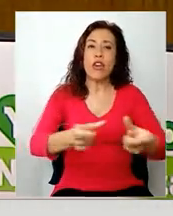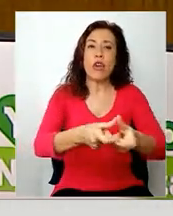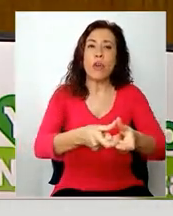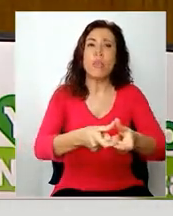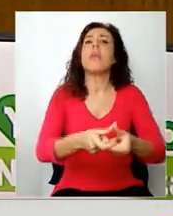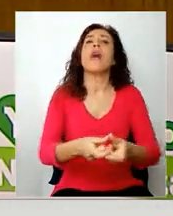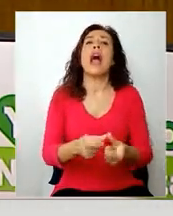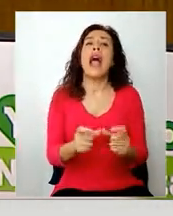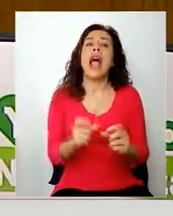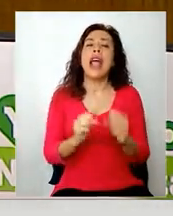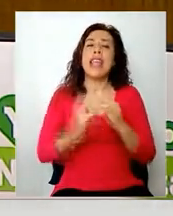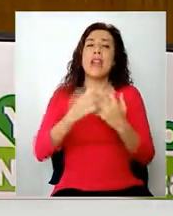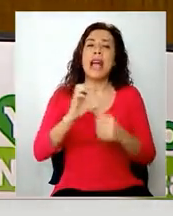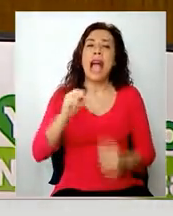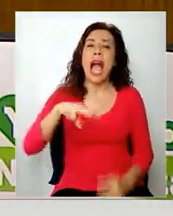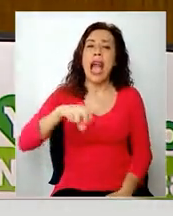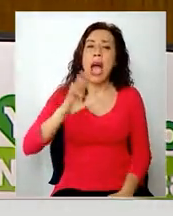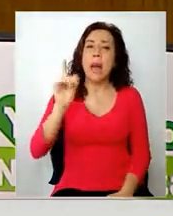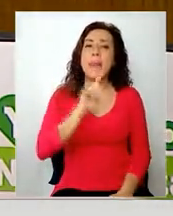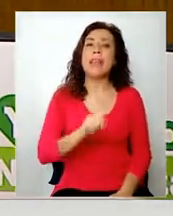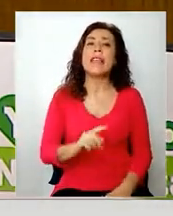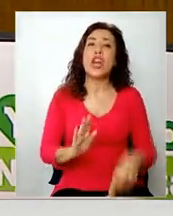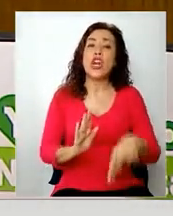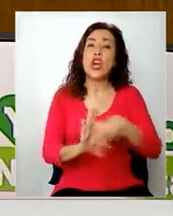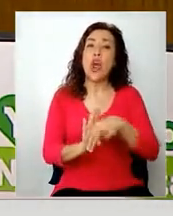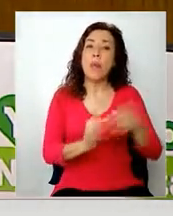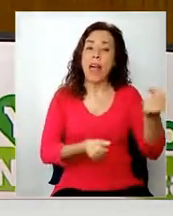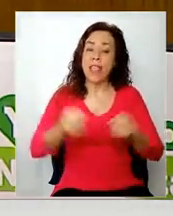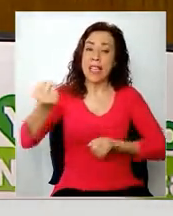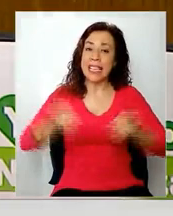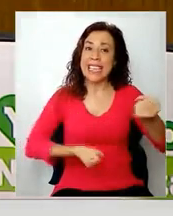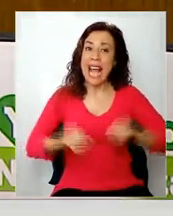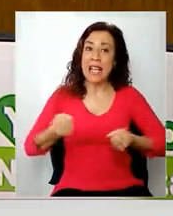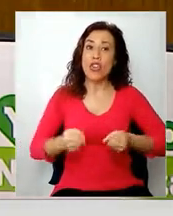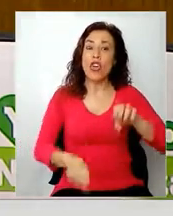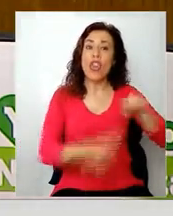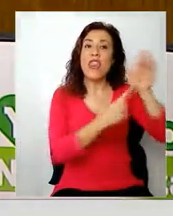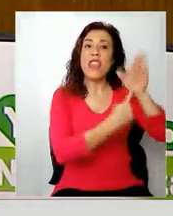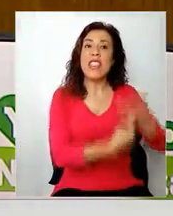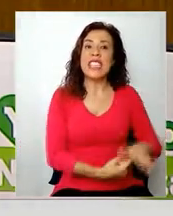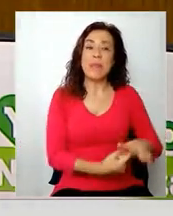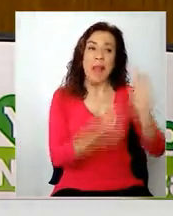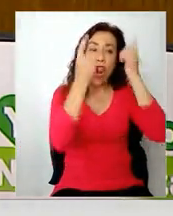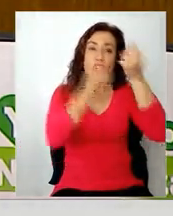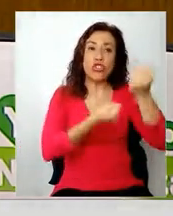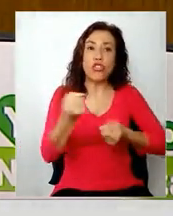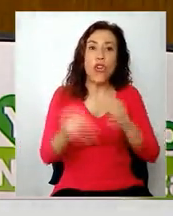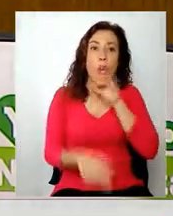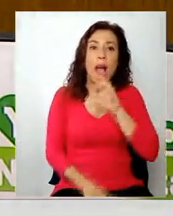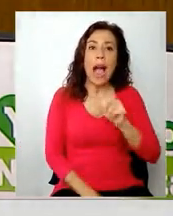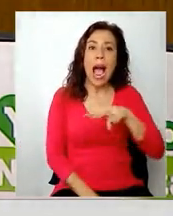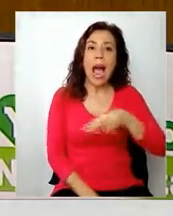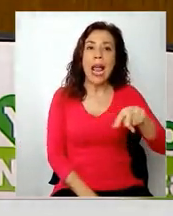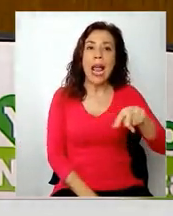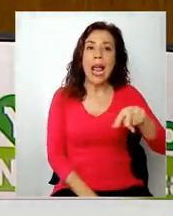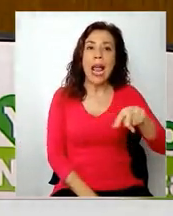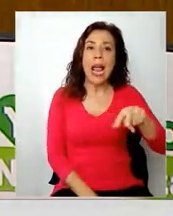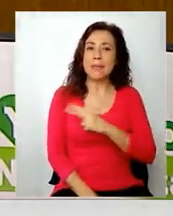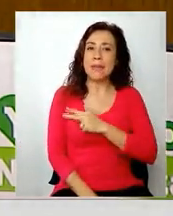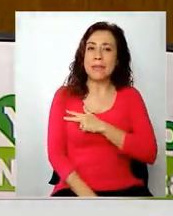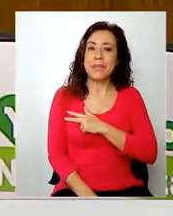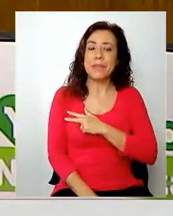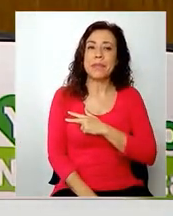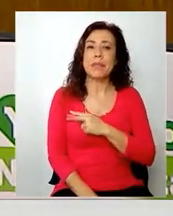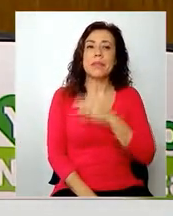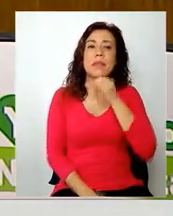que las normas de tráfico en diferentes ahí se discriminan a los usuarios que utilizan Cannabis ya que las pruebas y los indicadores son insuficientes e inconsistentes para